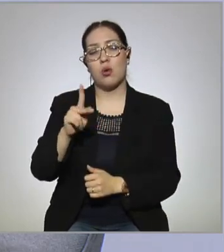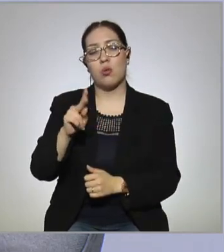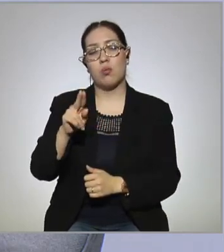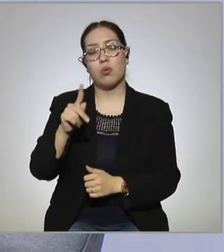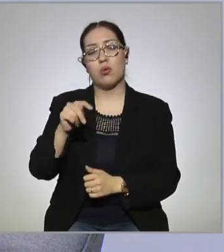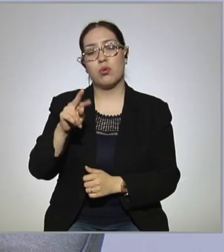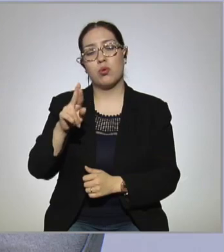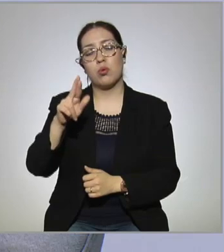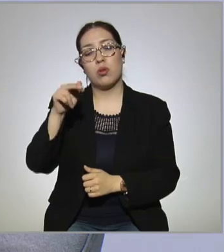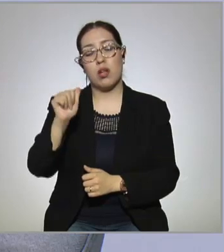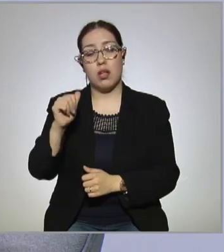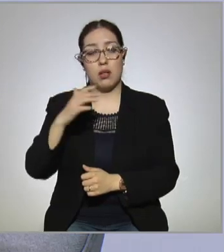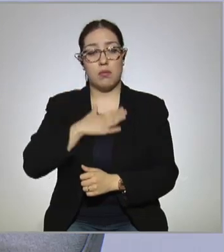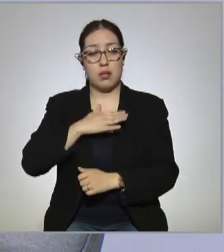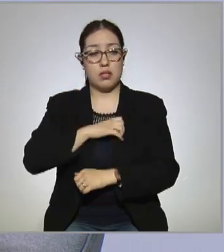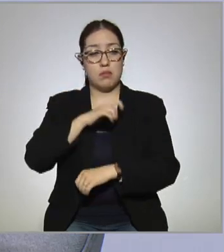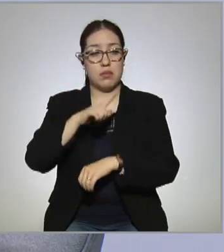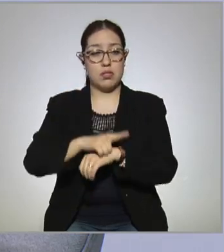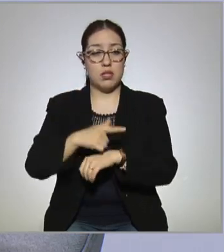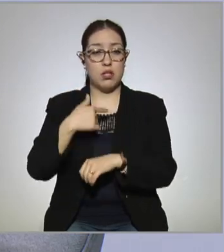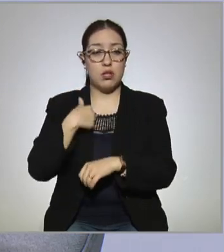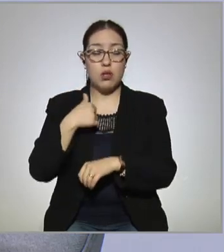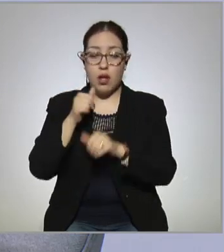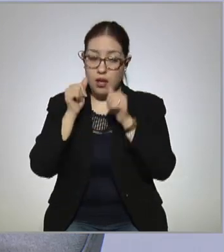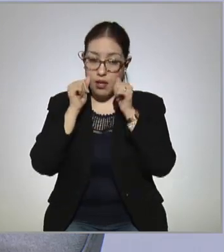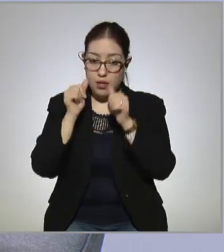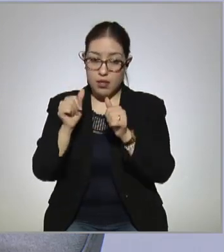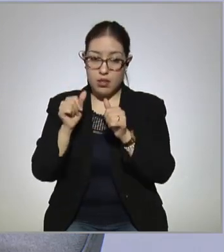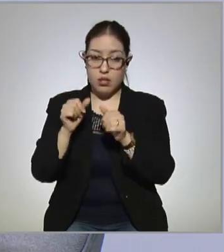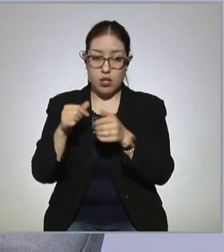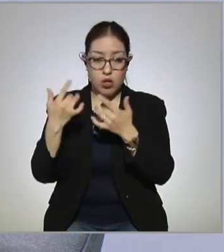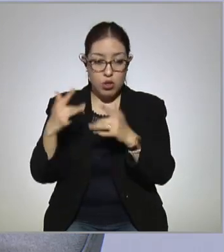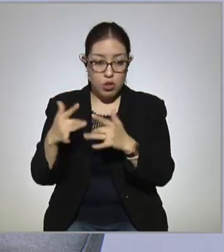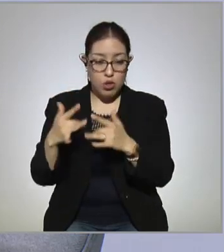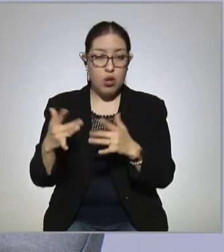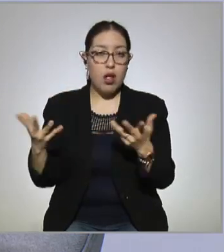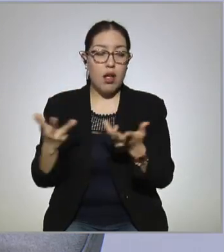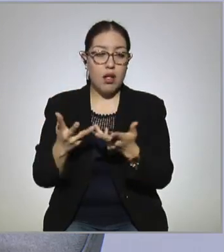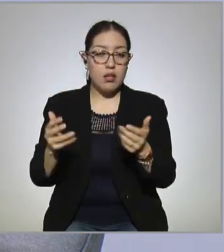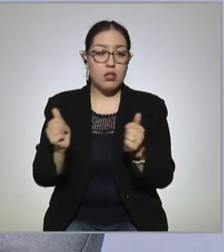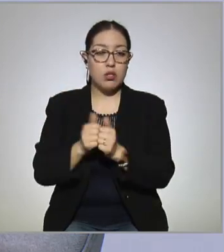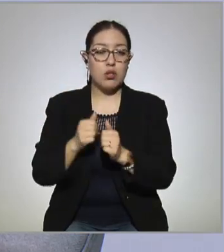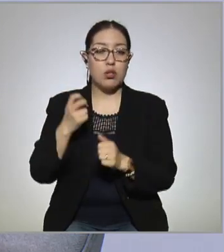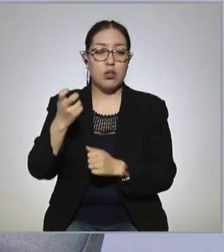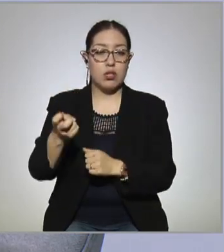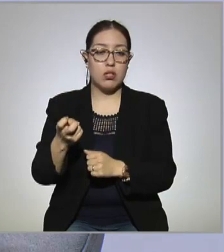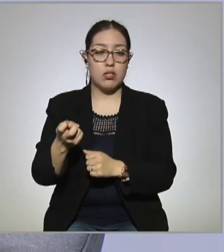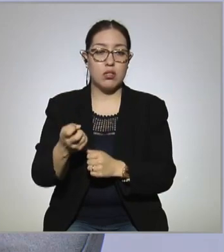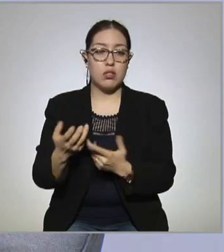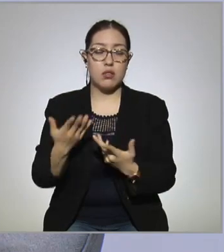mucho dolor, o sea, mi especialidad es acupuntura. El manejo del dolor que hago con del